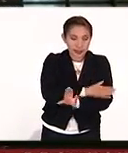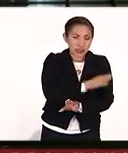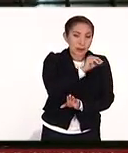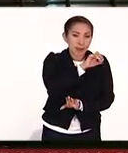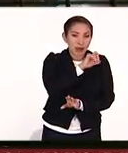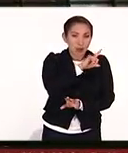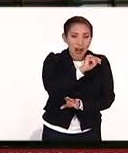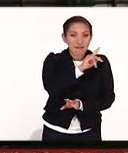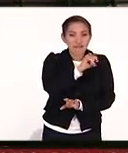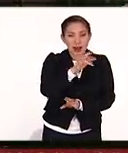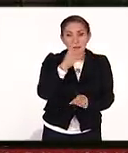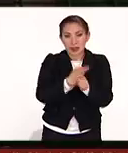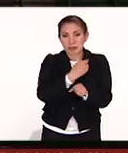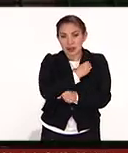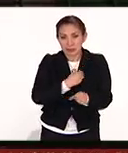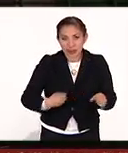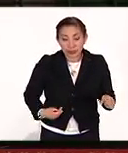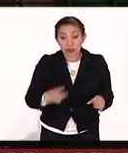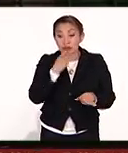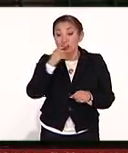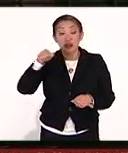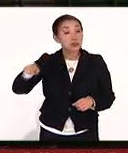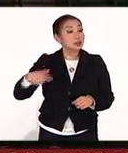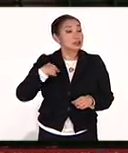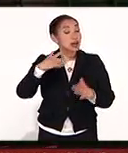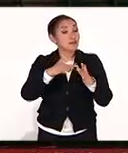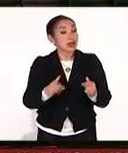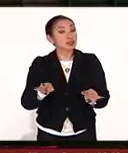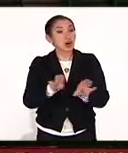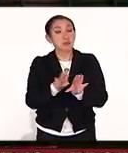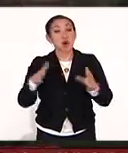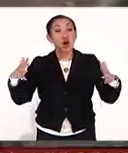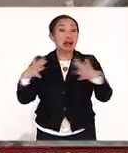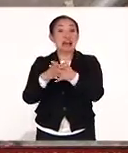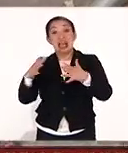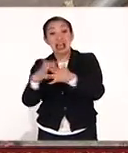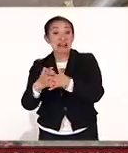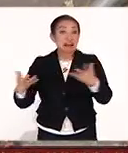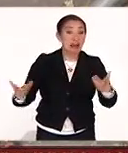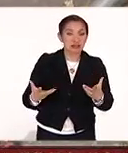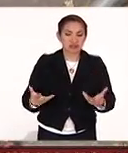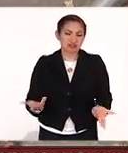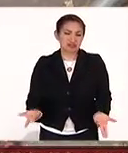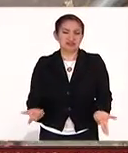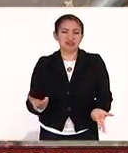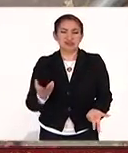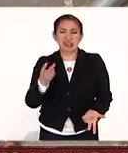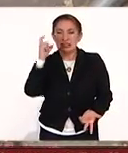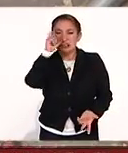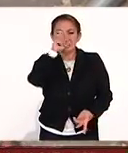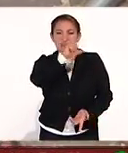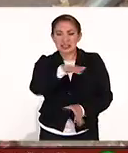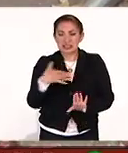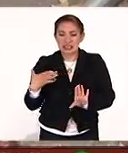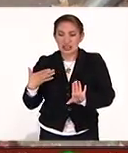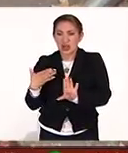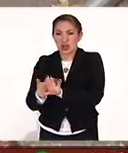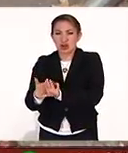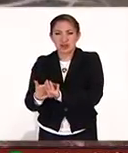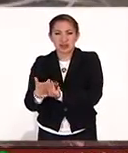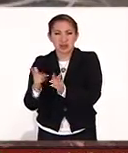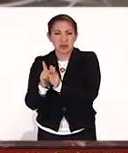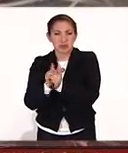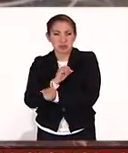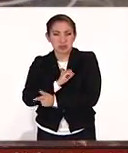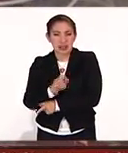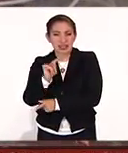que es el primer ministro, de llamarle a las reacciones de Francia como en guerra, que Francia está en guerra. Es difícil declarar la guerra al